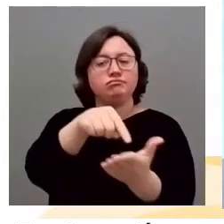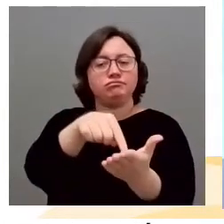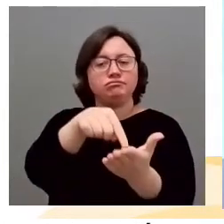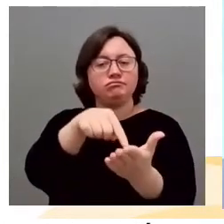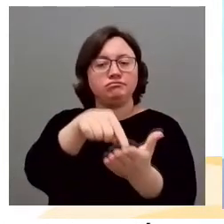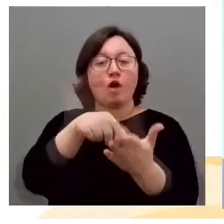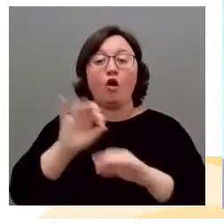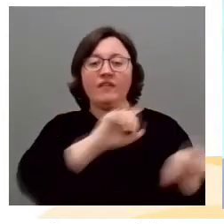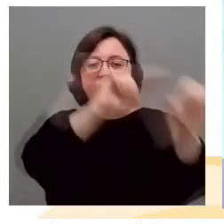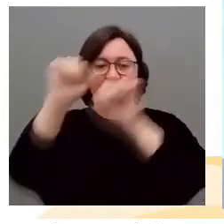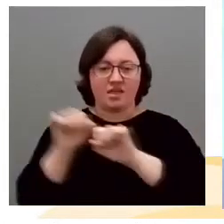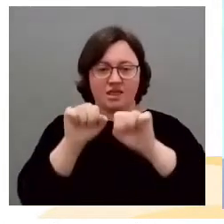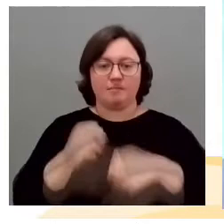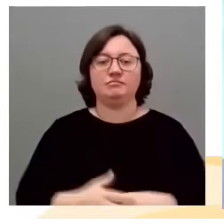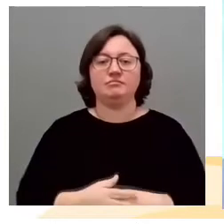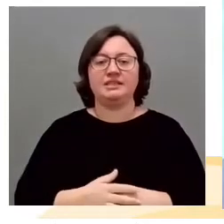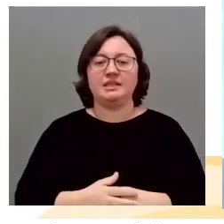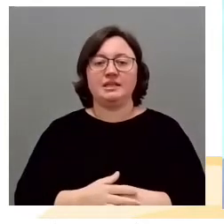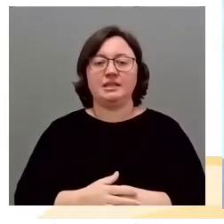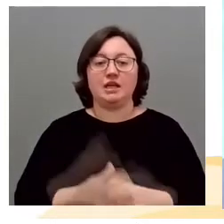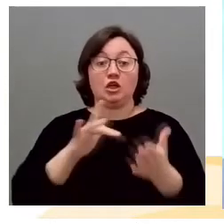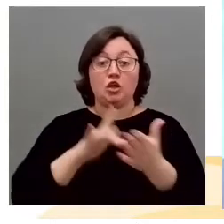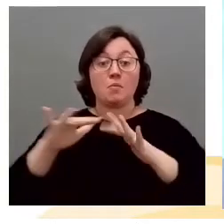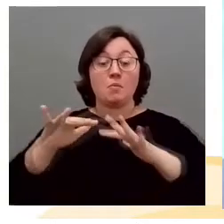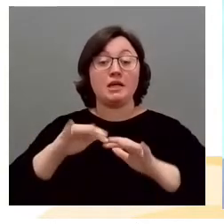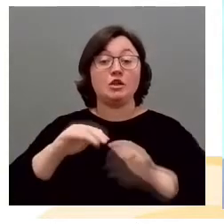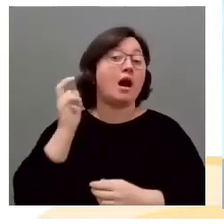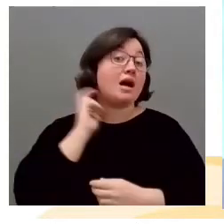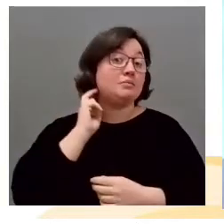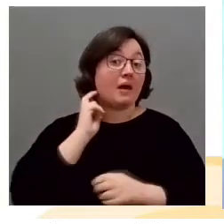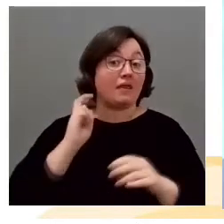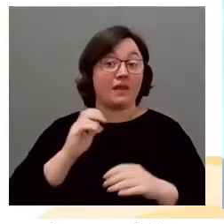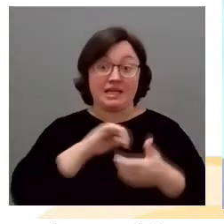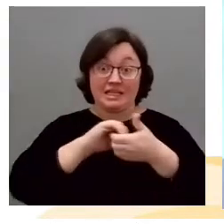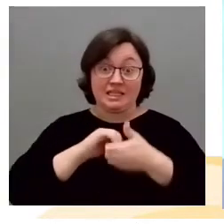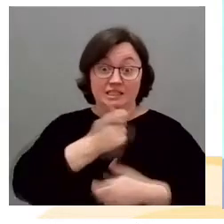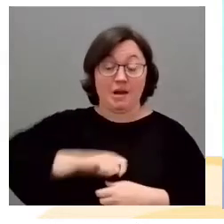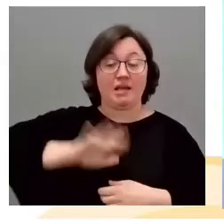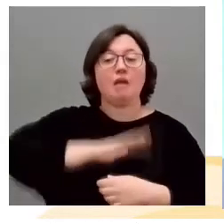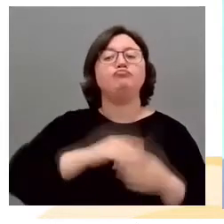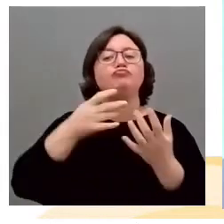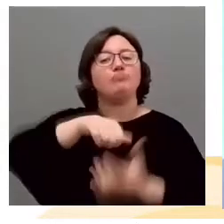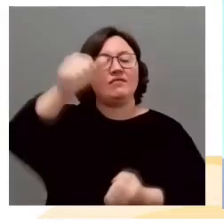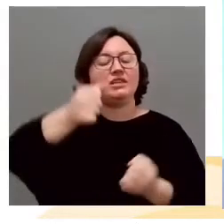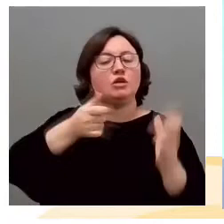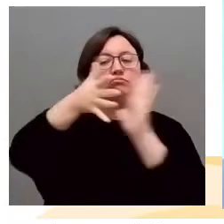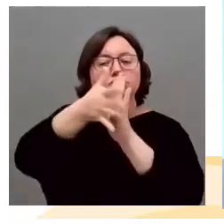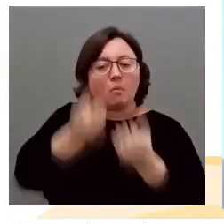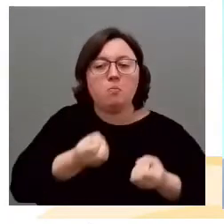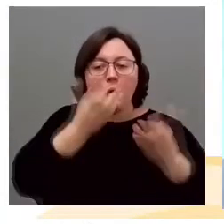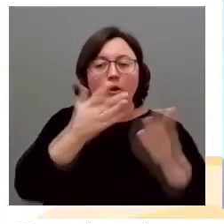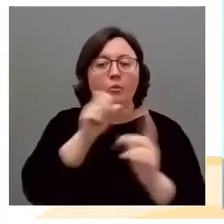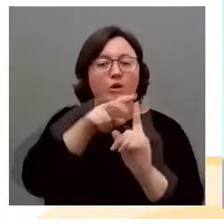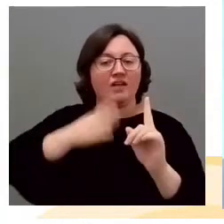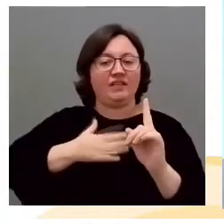el movimiento Aspace publicamos este manifiesto para dar nuestro punto de vista sobre